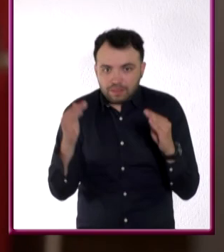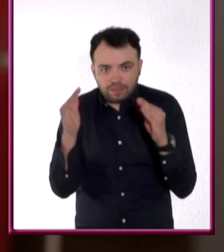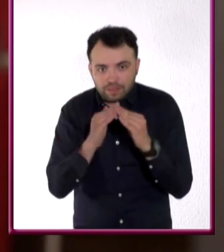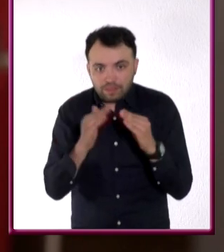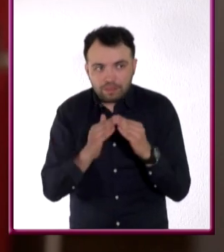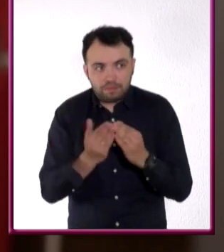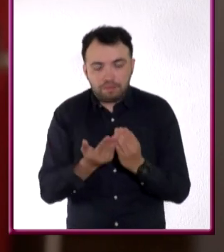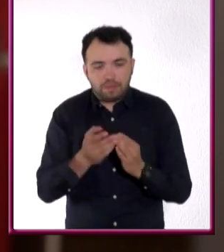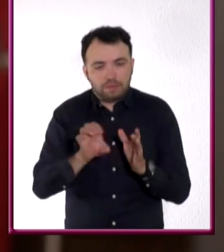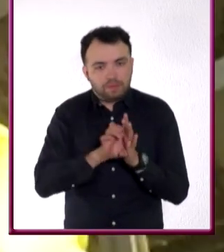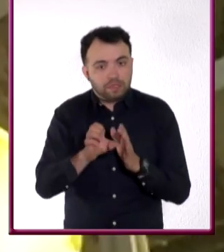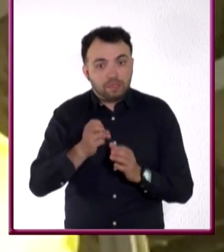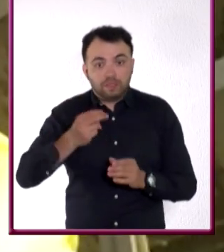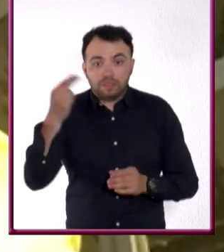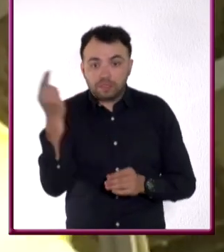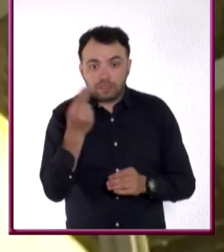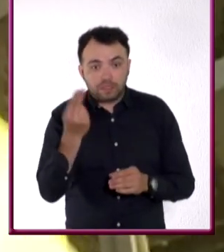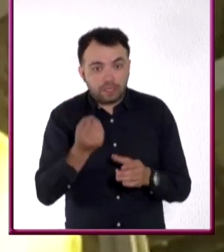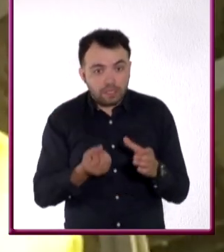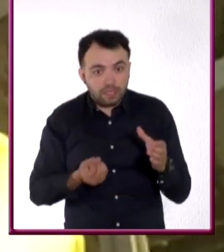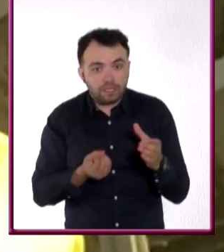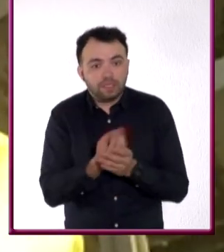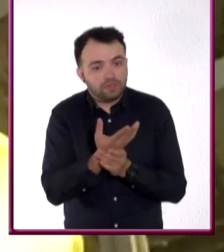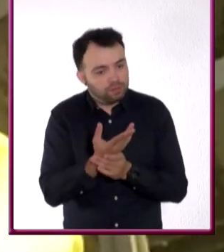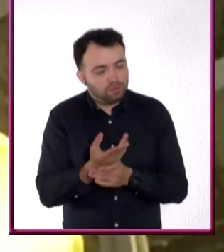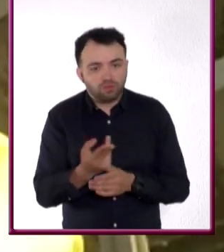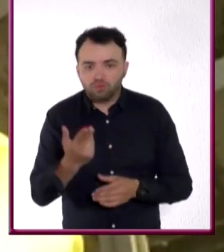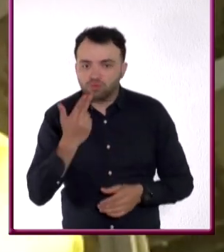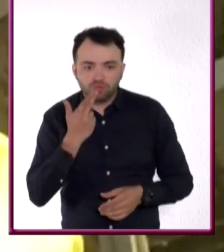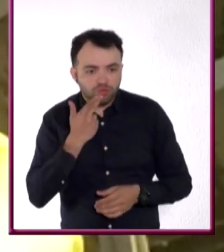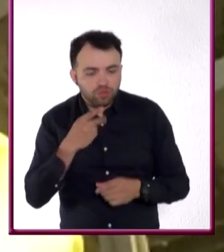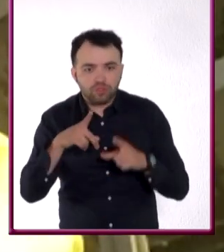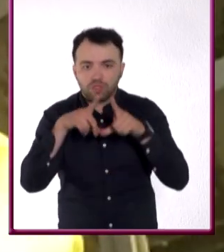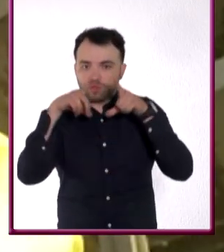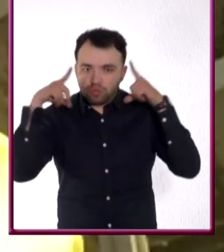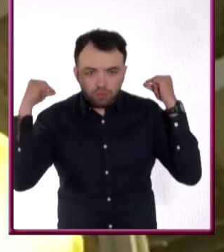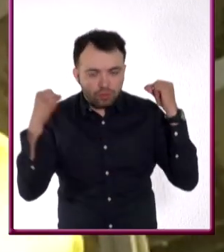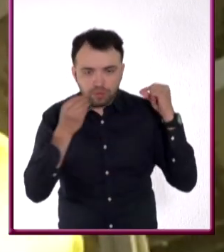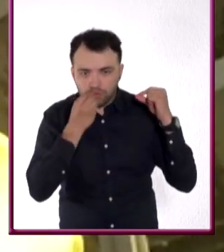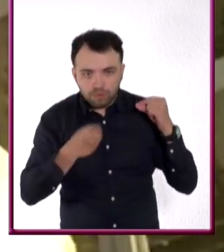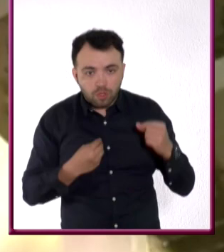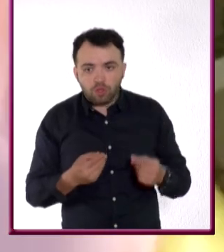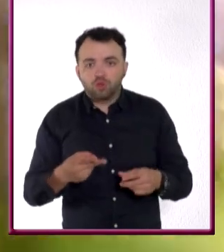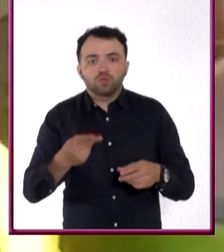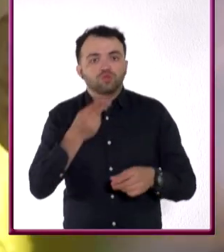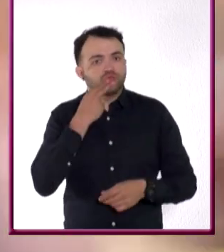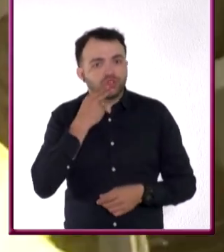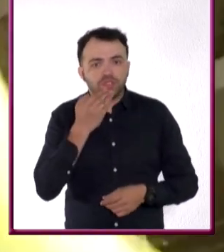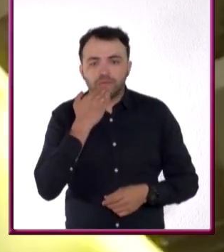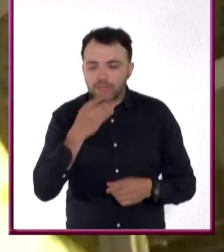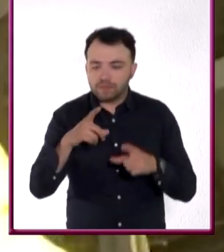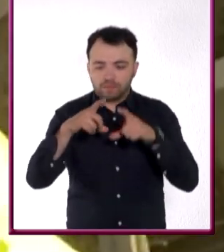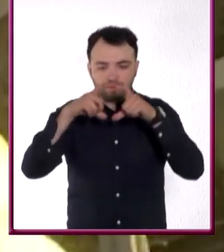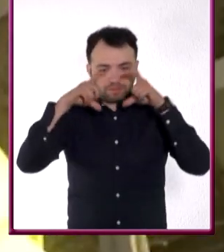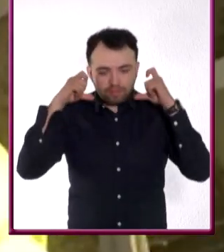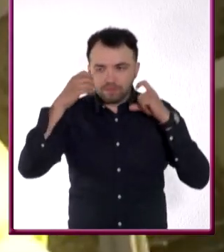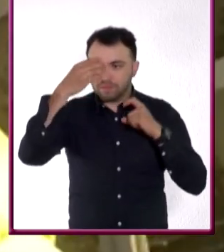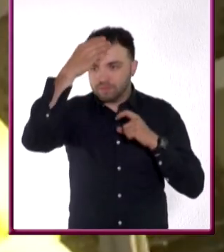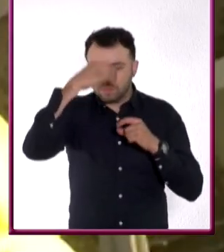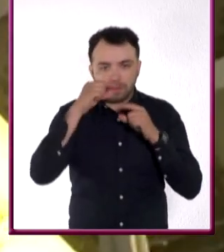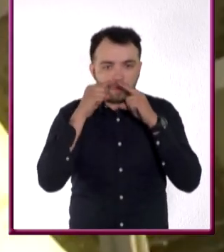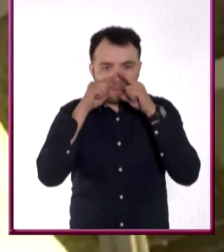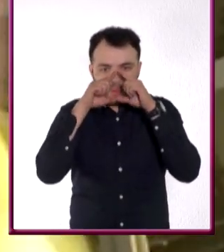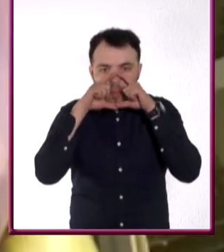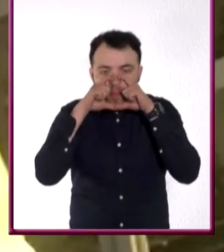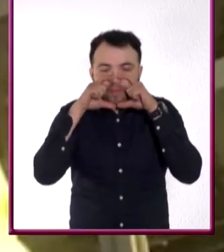podamos y si necesitamos salir, yo recomiendo que usen cubrebocas y que lo usen bien, ¿no? Cubriendo boca y